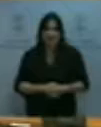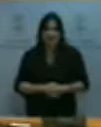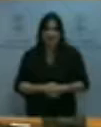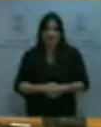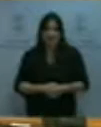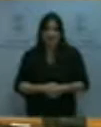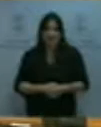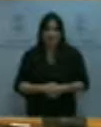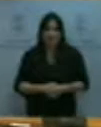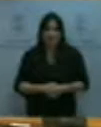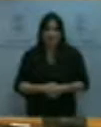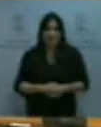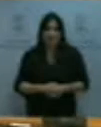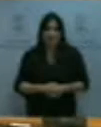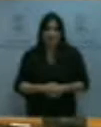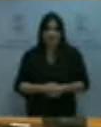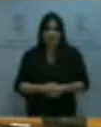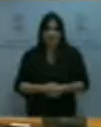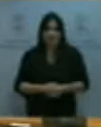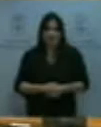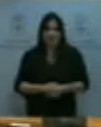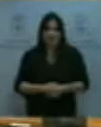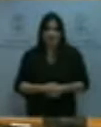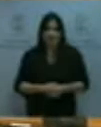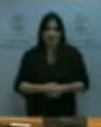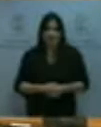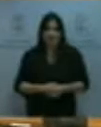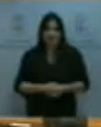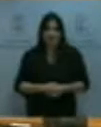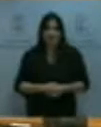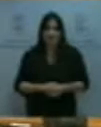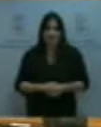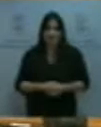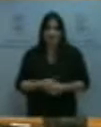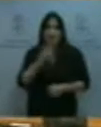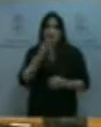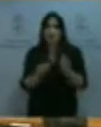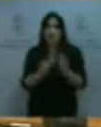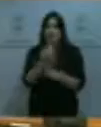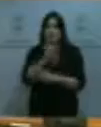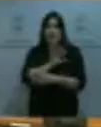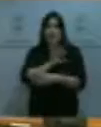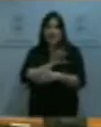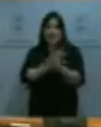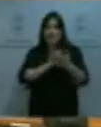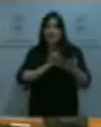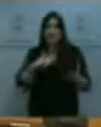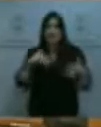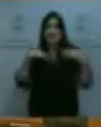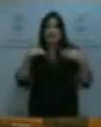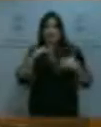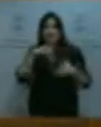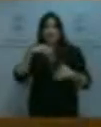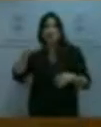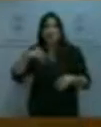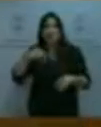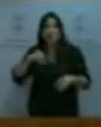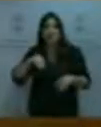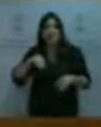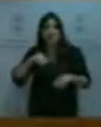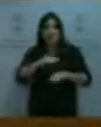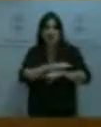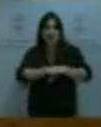Buenos días, señorías. Celebro que el presidente del Gobierno de Asturias asista a este debate con la